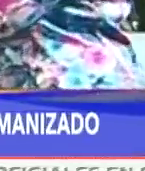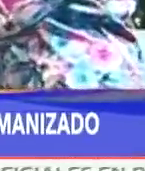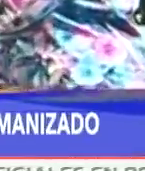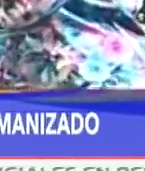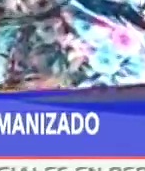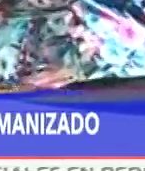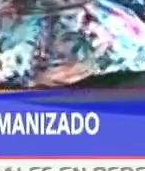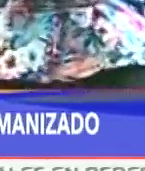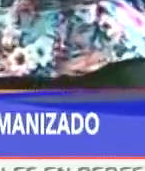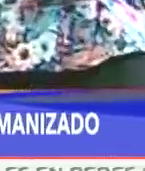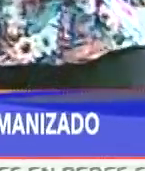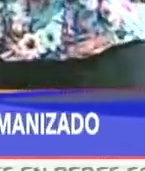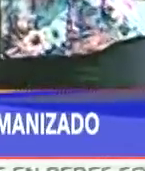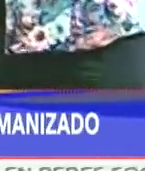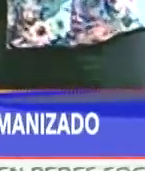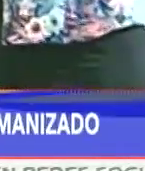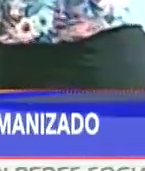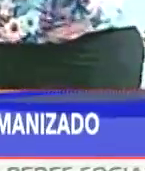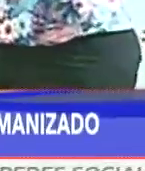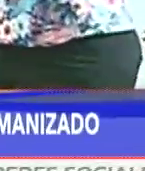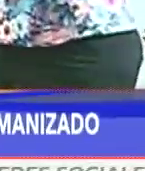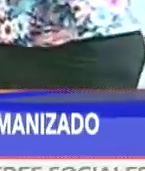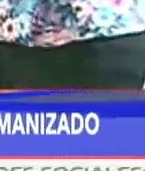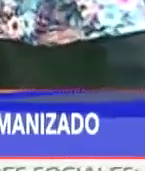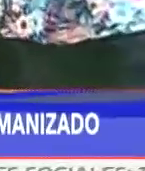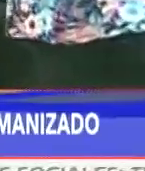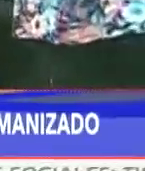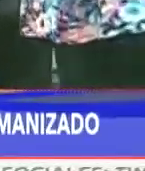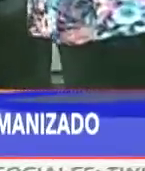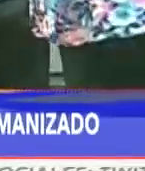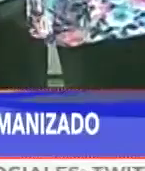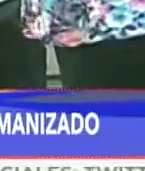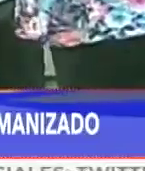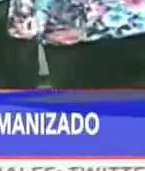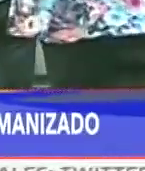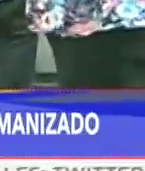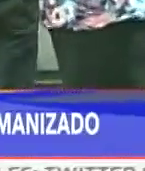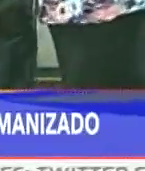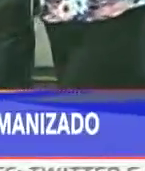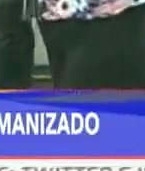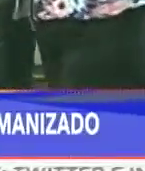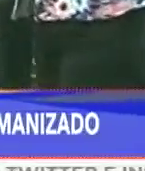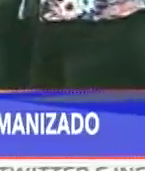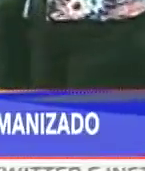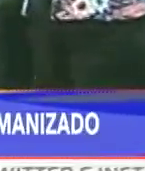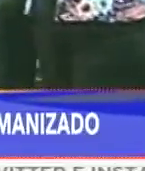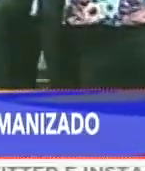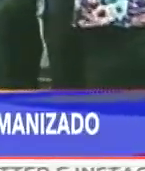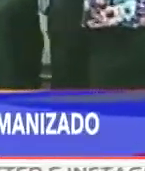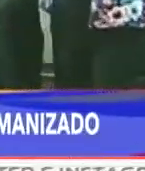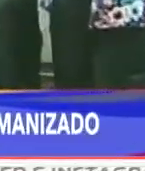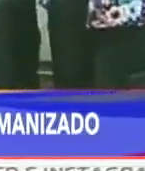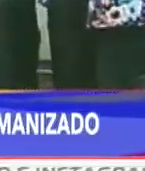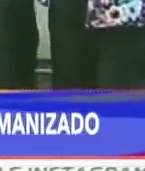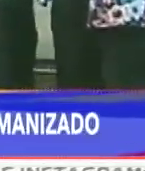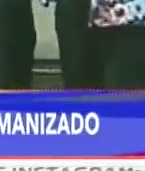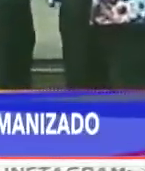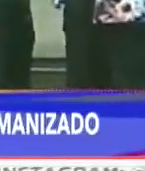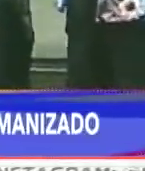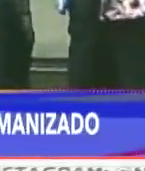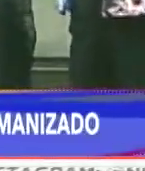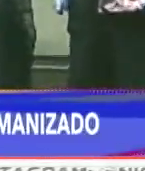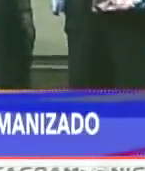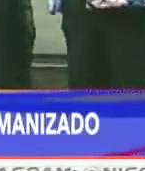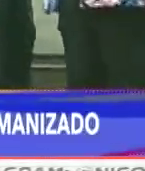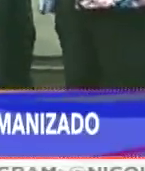nacimiento natural, respetado, digno, amoroso. Y para eso nos encontramos aquí con Virginia Soler. Virginia, presidente, es una